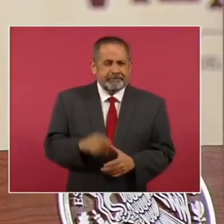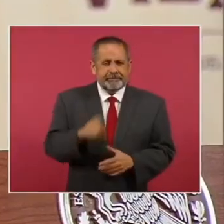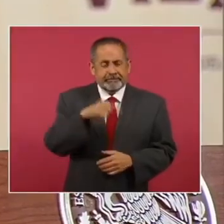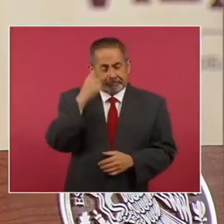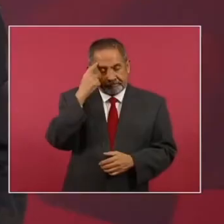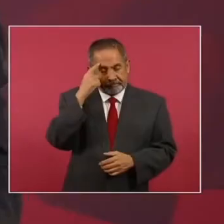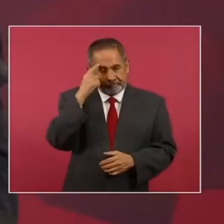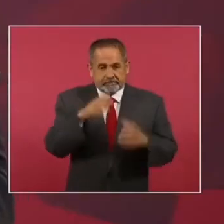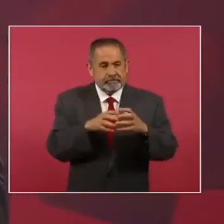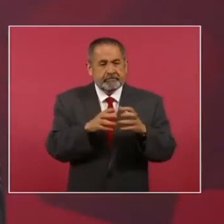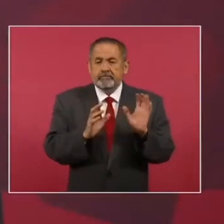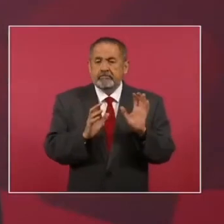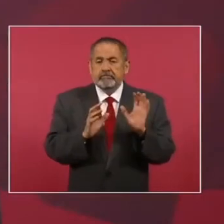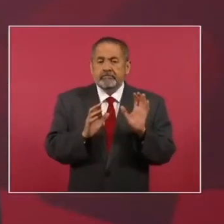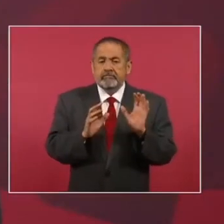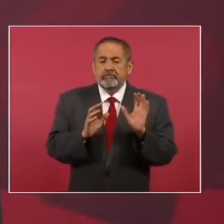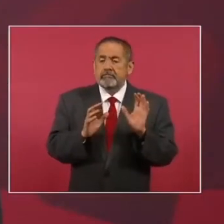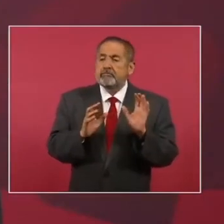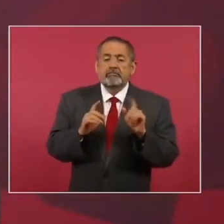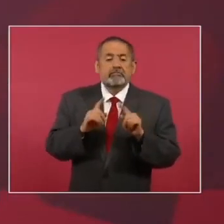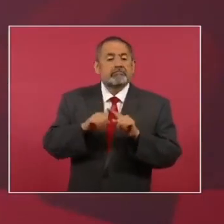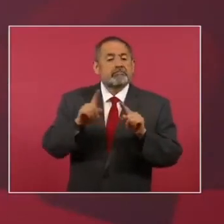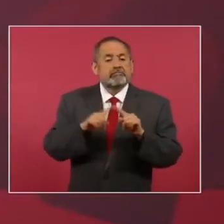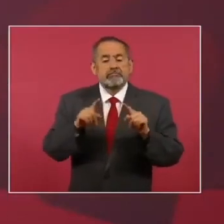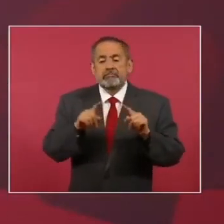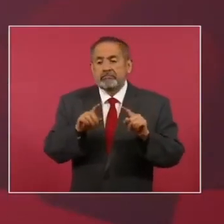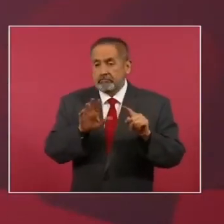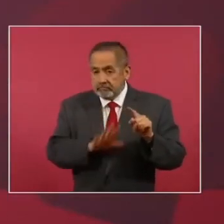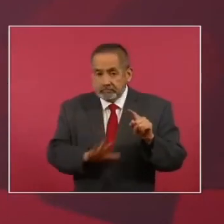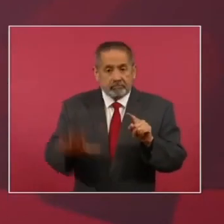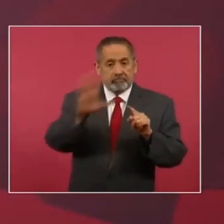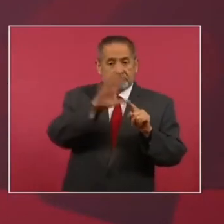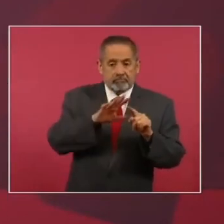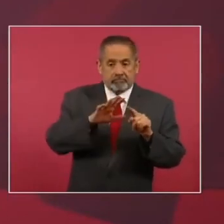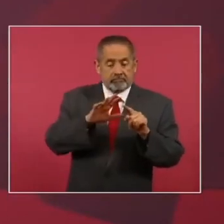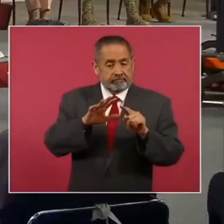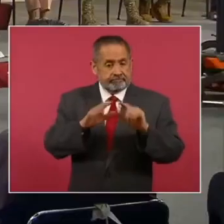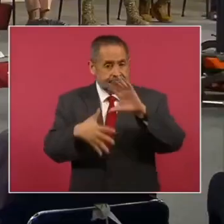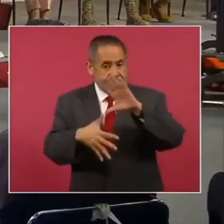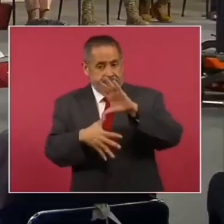Considerar a todos los países del continente